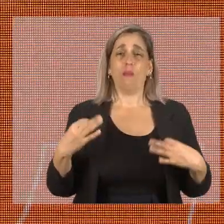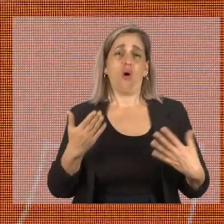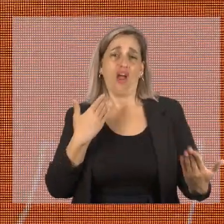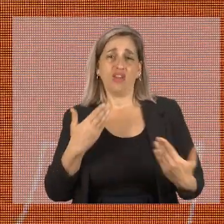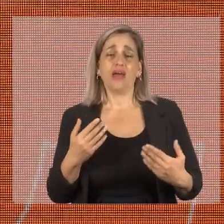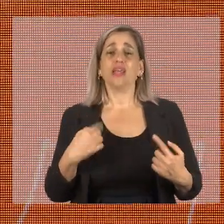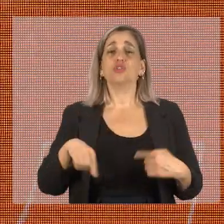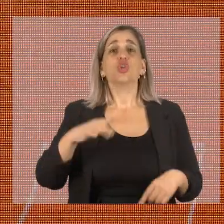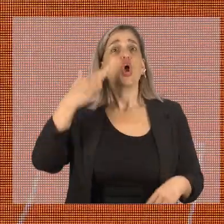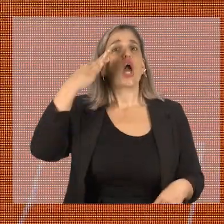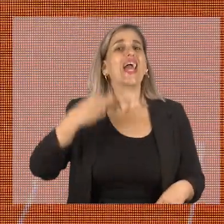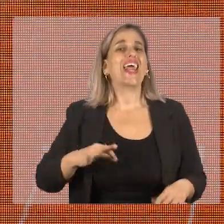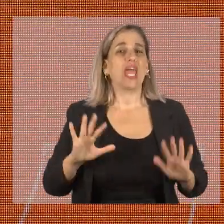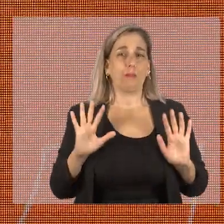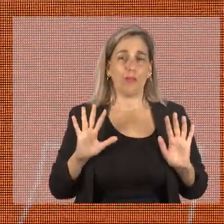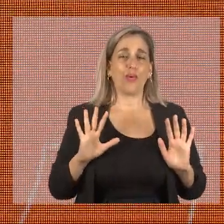creemos,